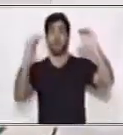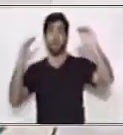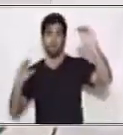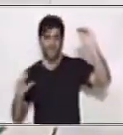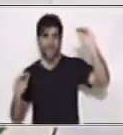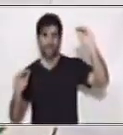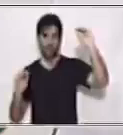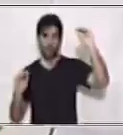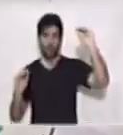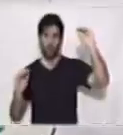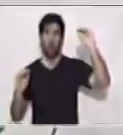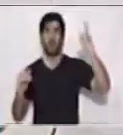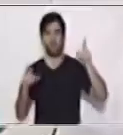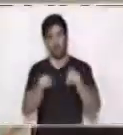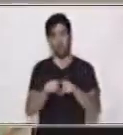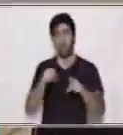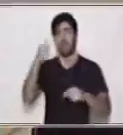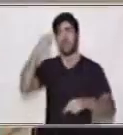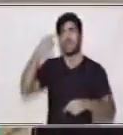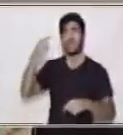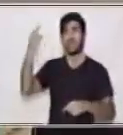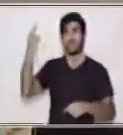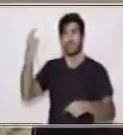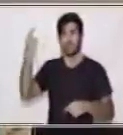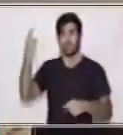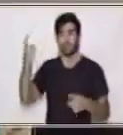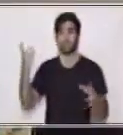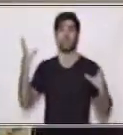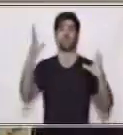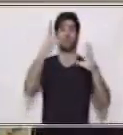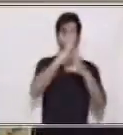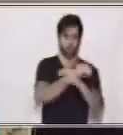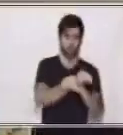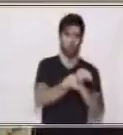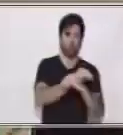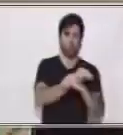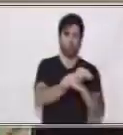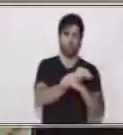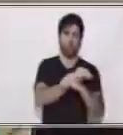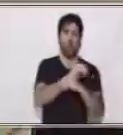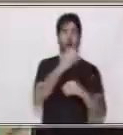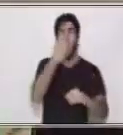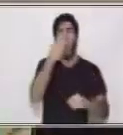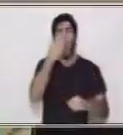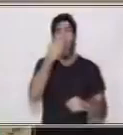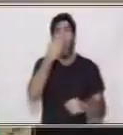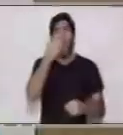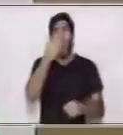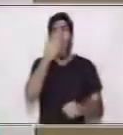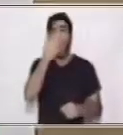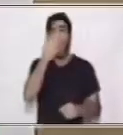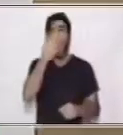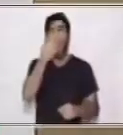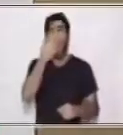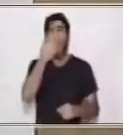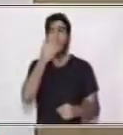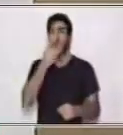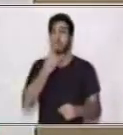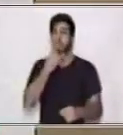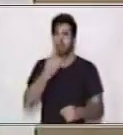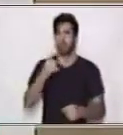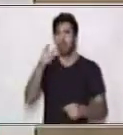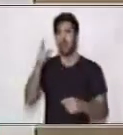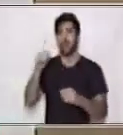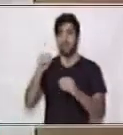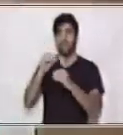acá día, noche. Pero a su vez, no solo esa palabra que estamos utilizando